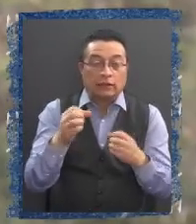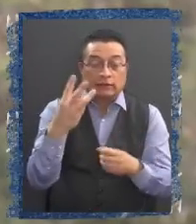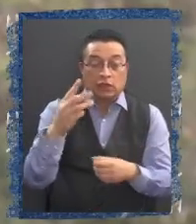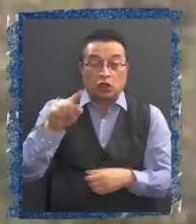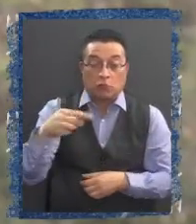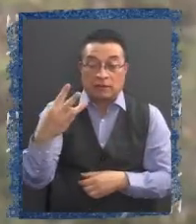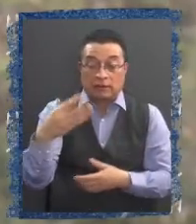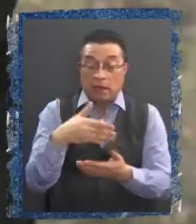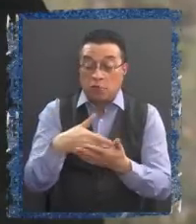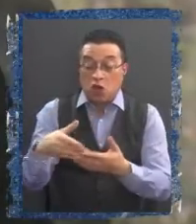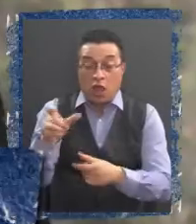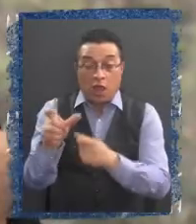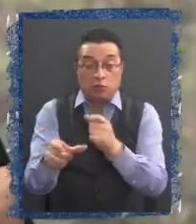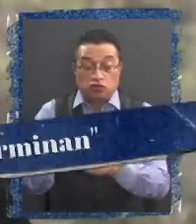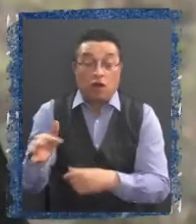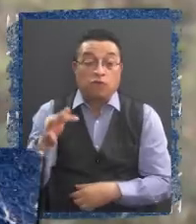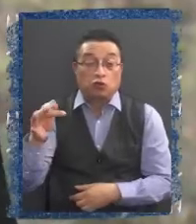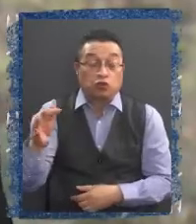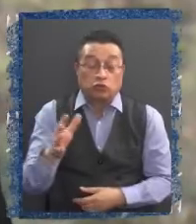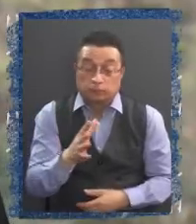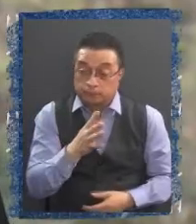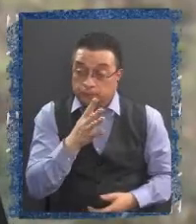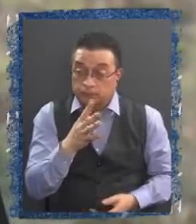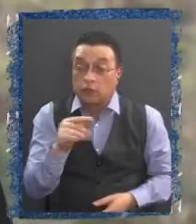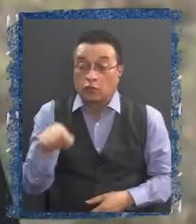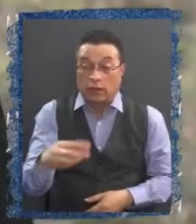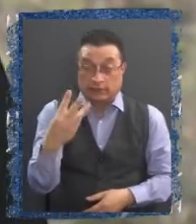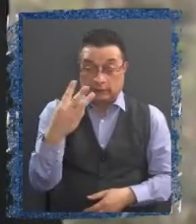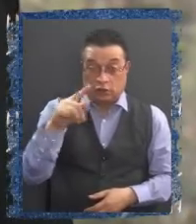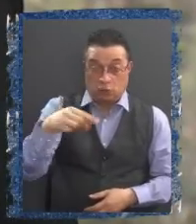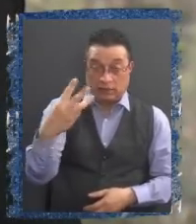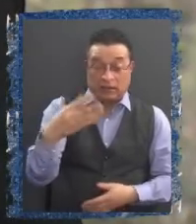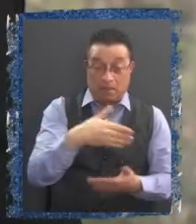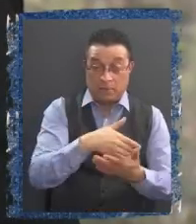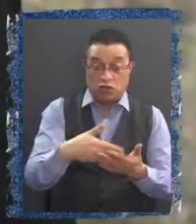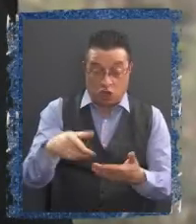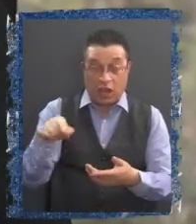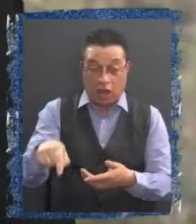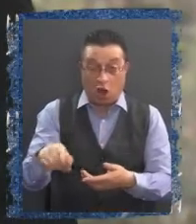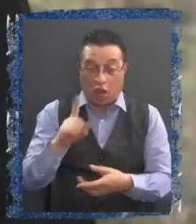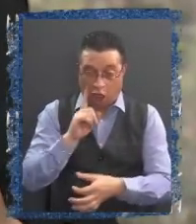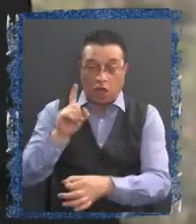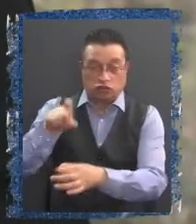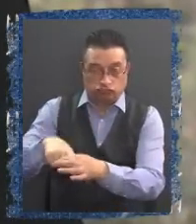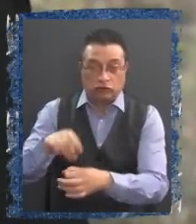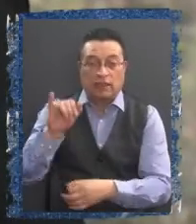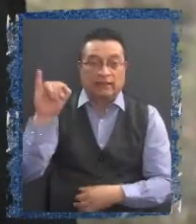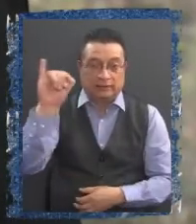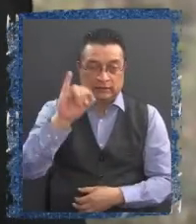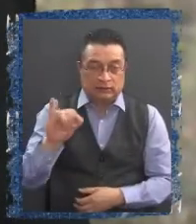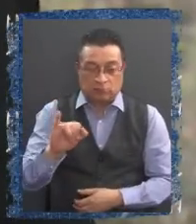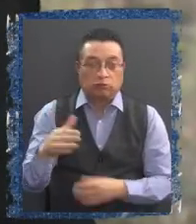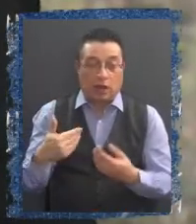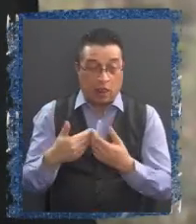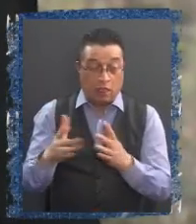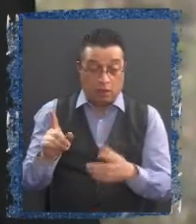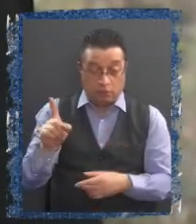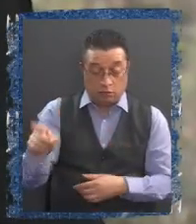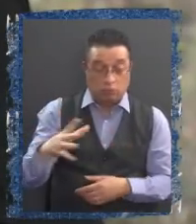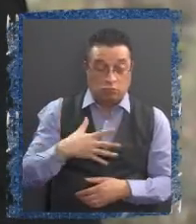de personas en el futuro. Hoy día hay 3,3 millones de personas en el sistema ISAPRE que han elegido libremente el sistema